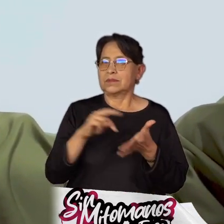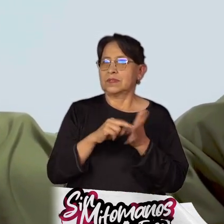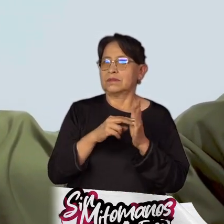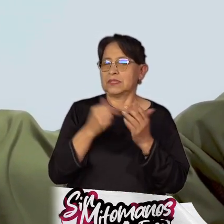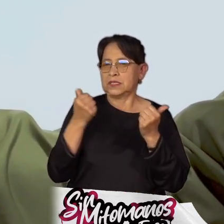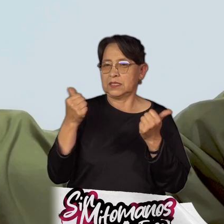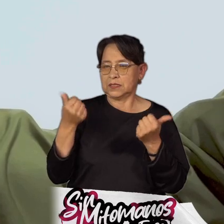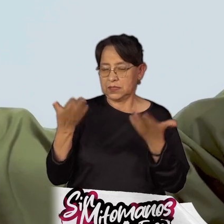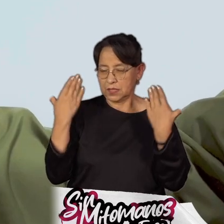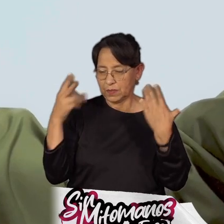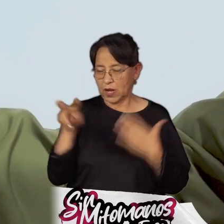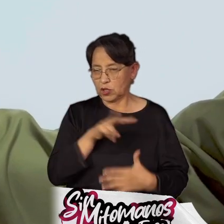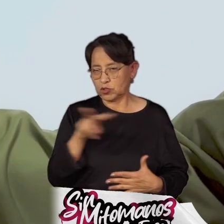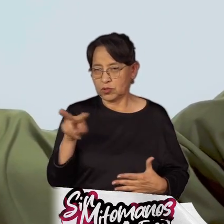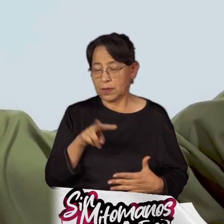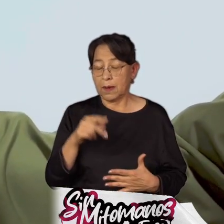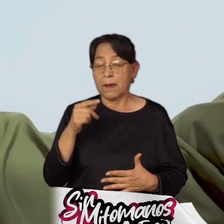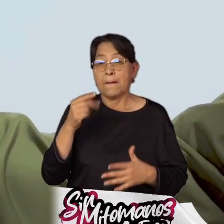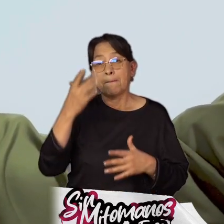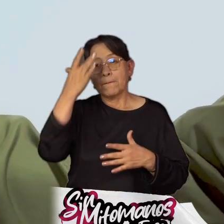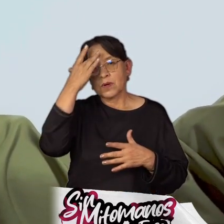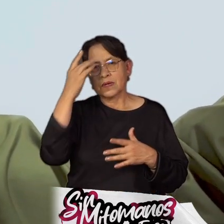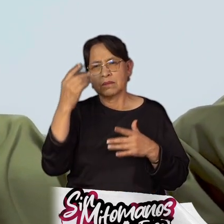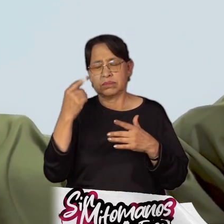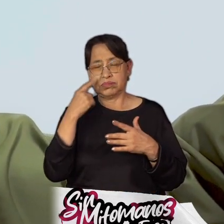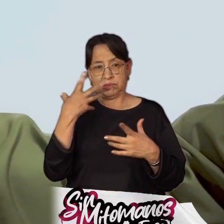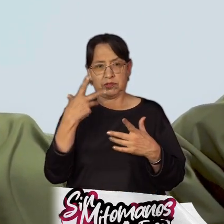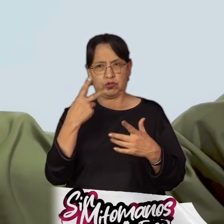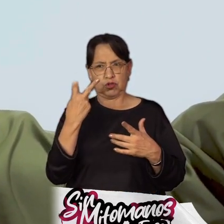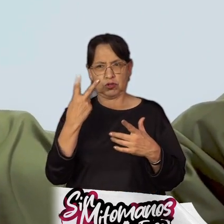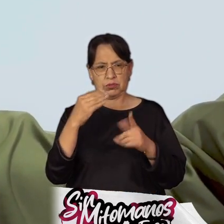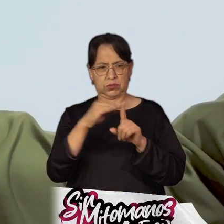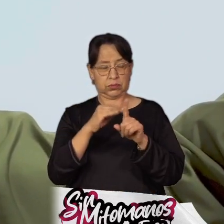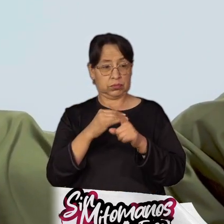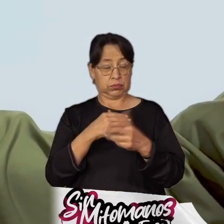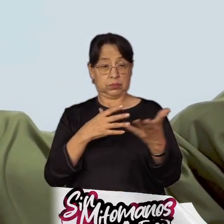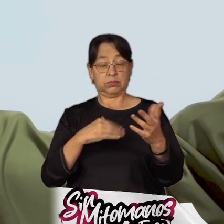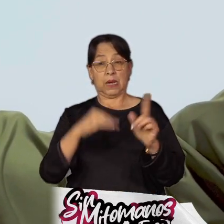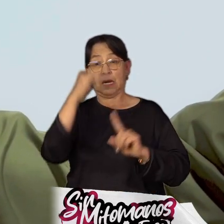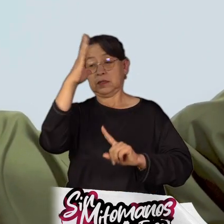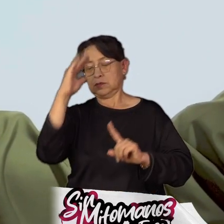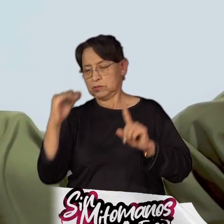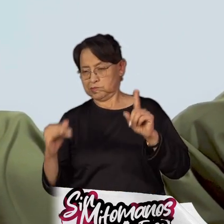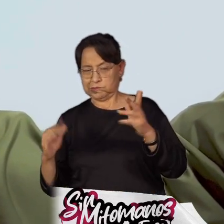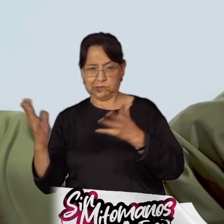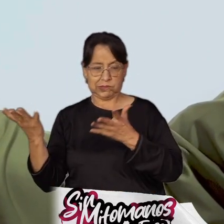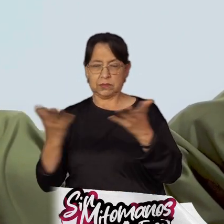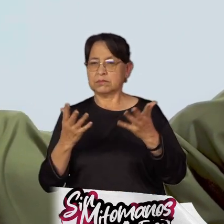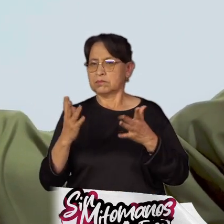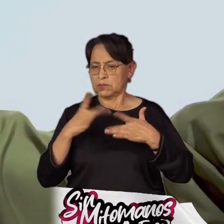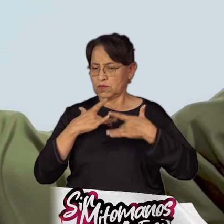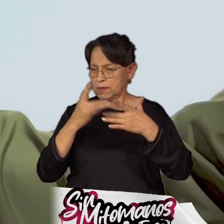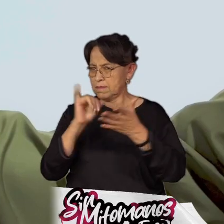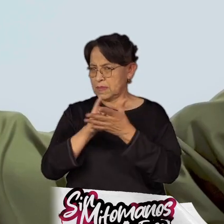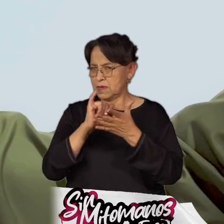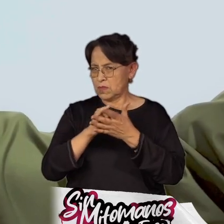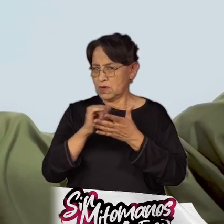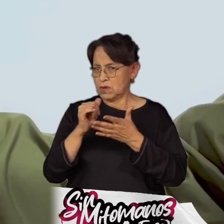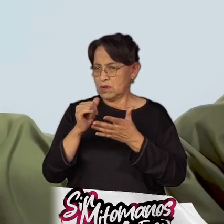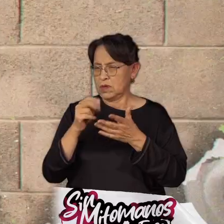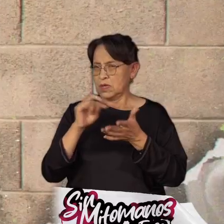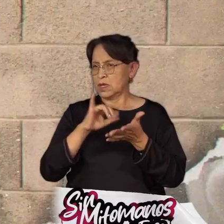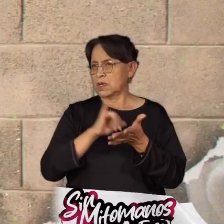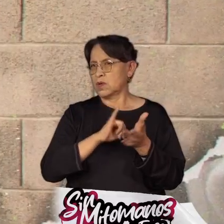vean beneficiados y que no se vean como tan marcados los estratos, ofreciendo pues los mismos